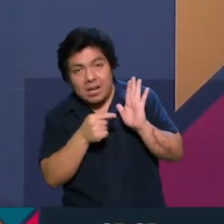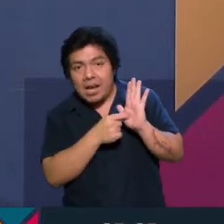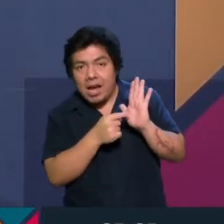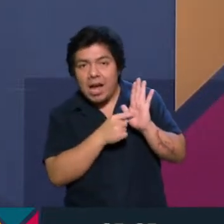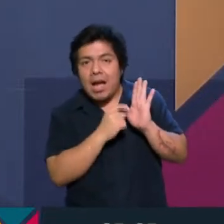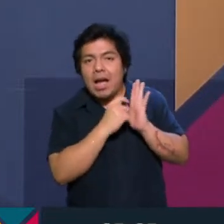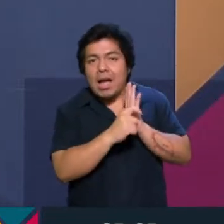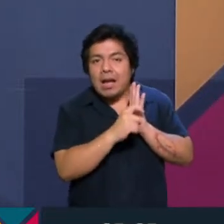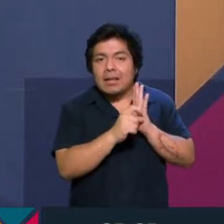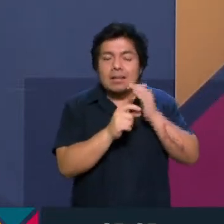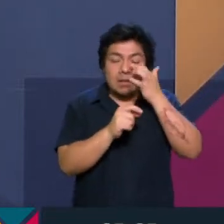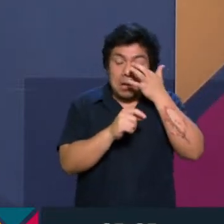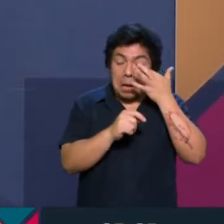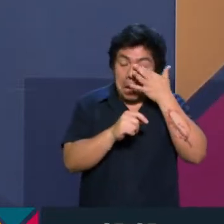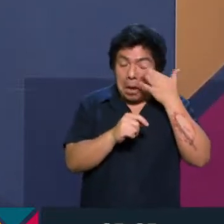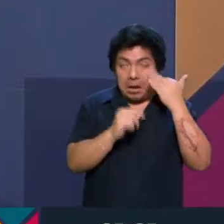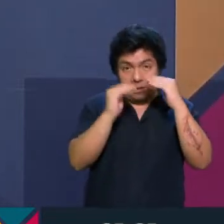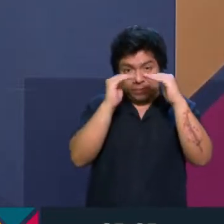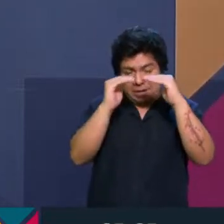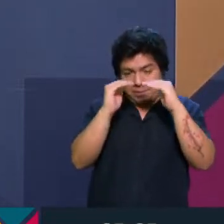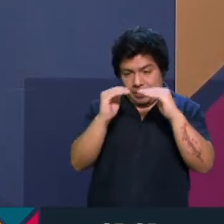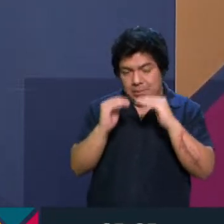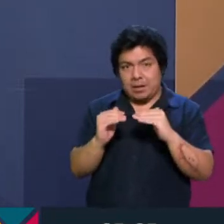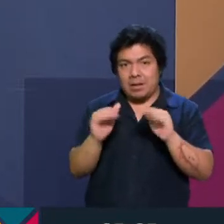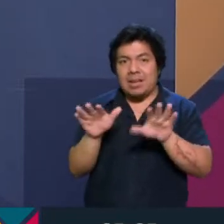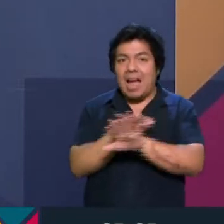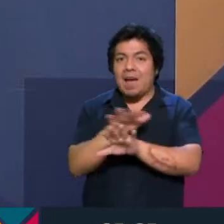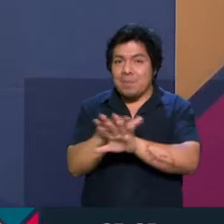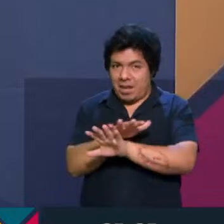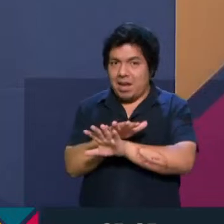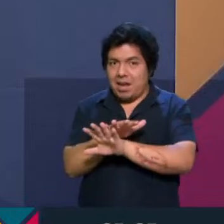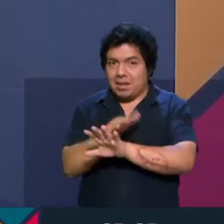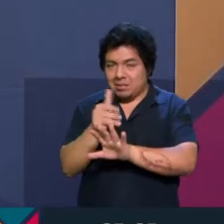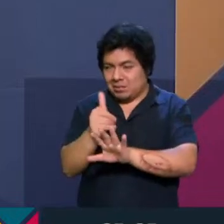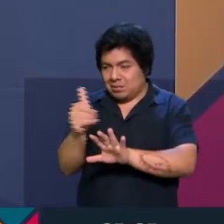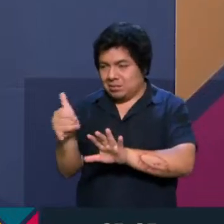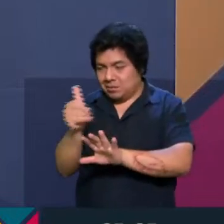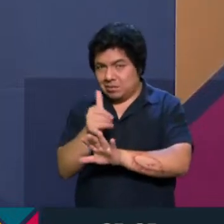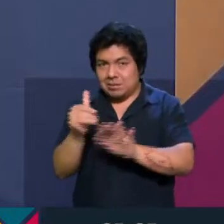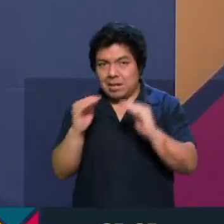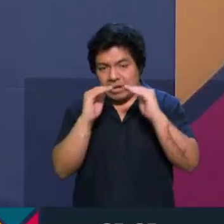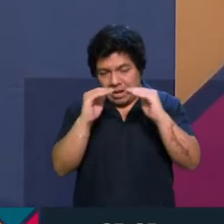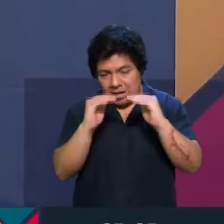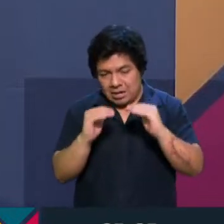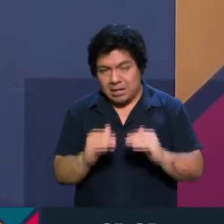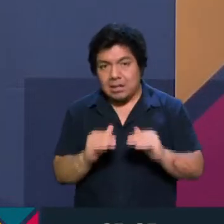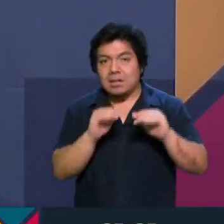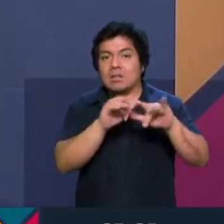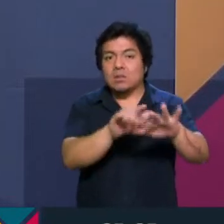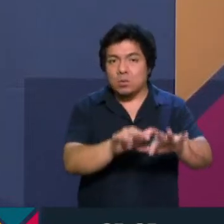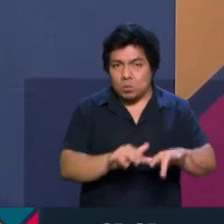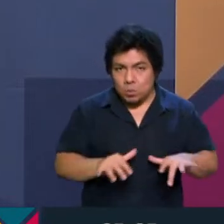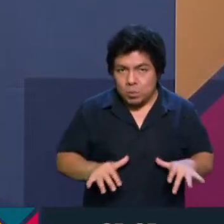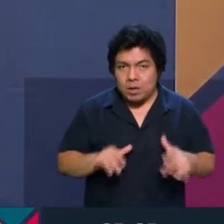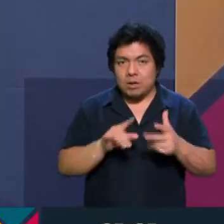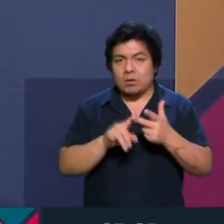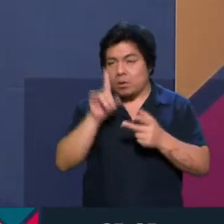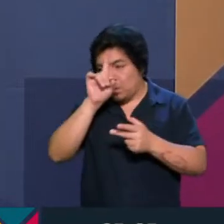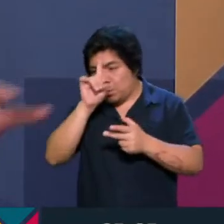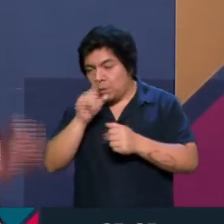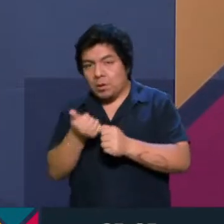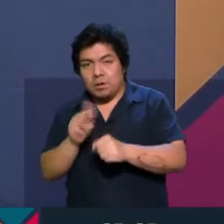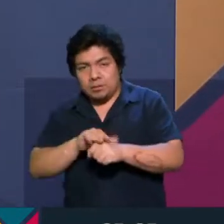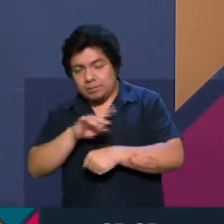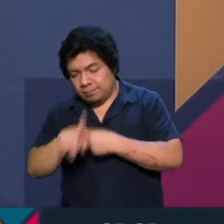la estructura o la integración de los órganos del Infonavit, a entenderse la Asamblea General, el Consejo de